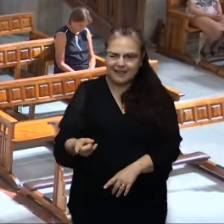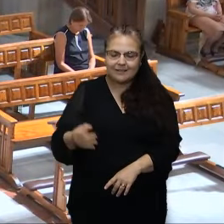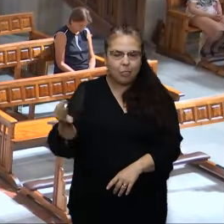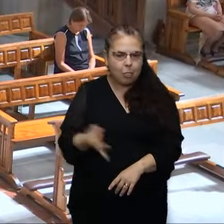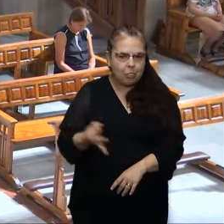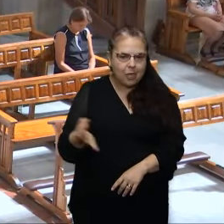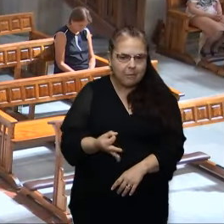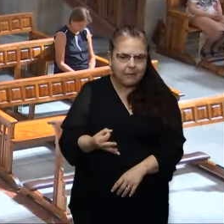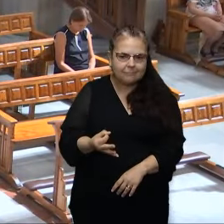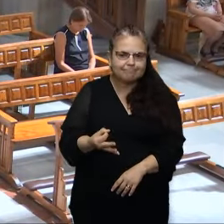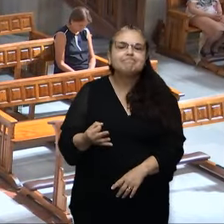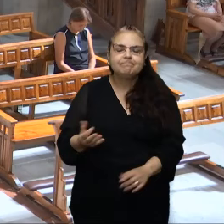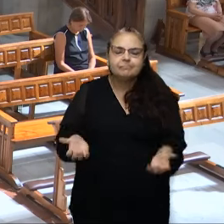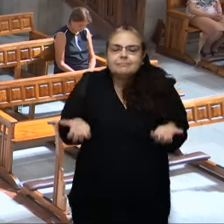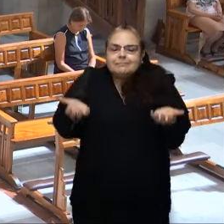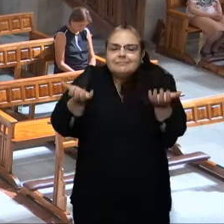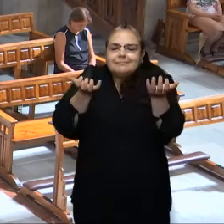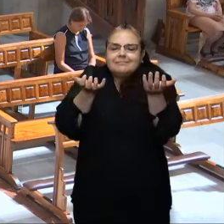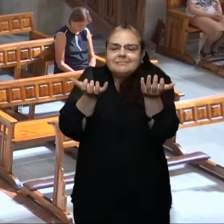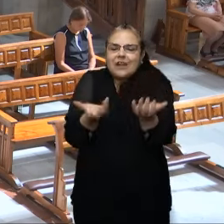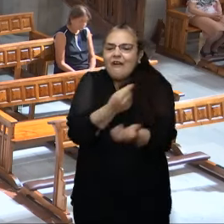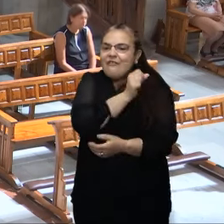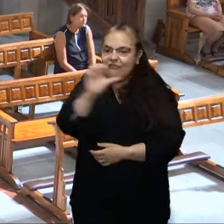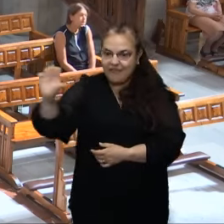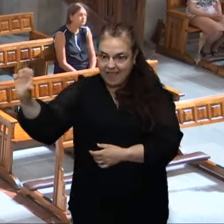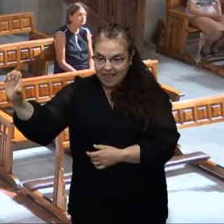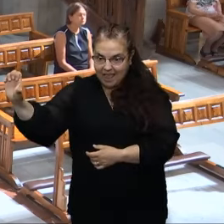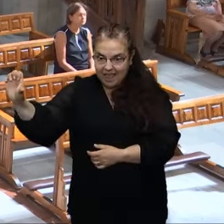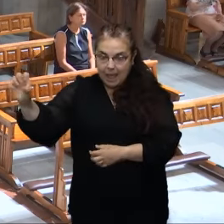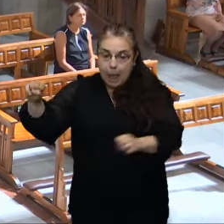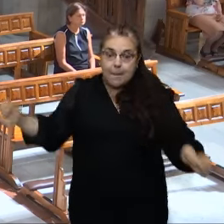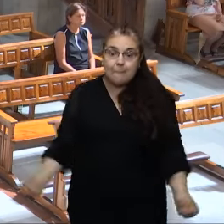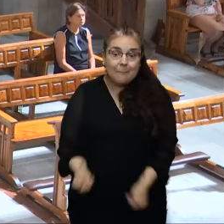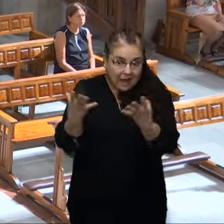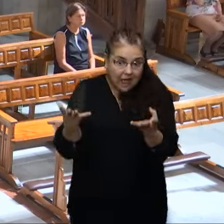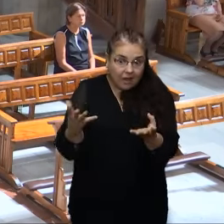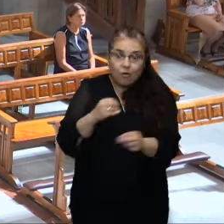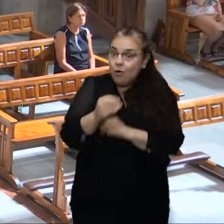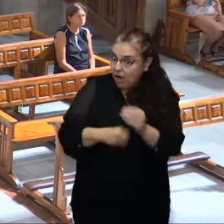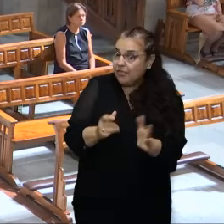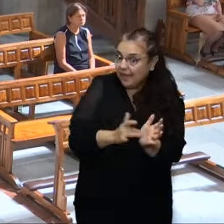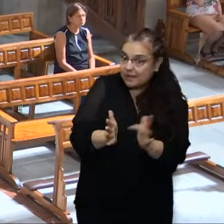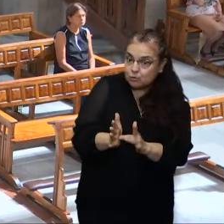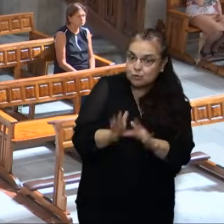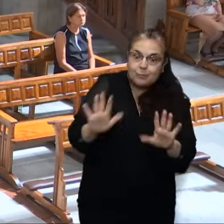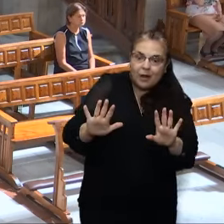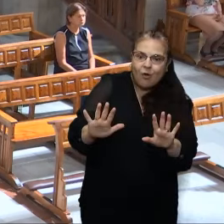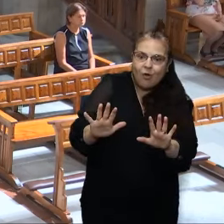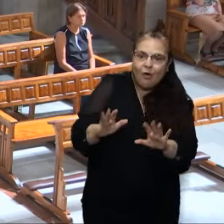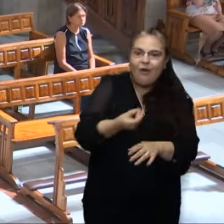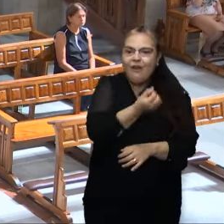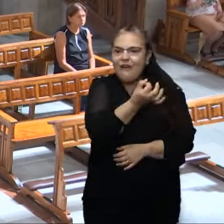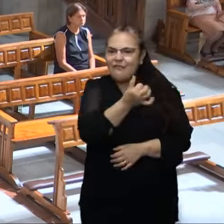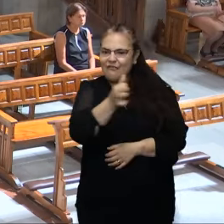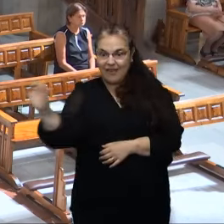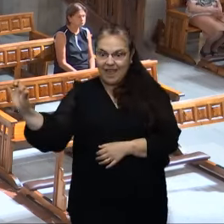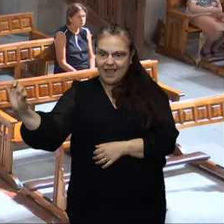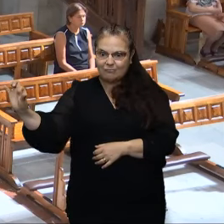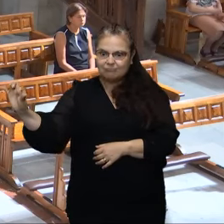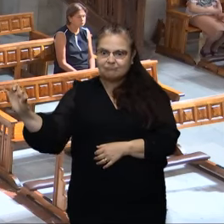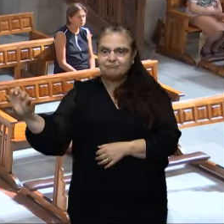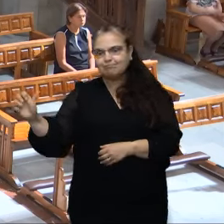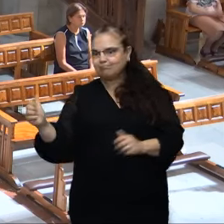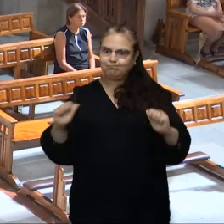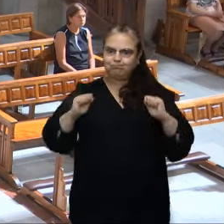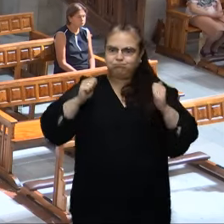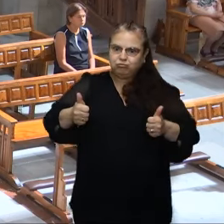esta predisposición. Diríamos así: el milagro lo hace Jesús, pero la fe activa este milagro